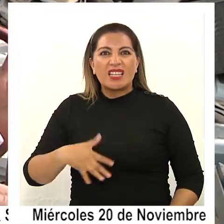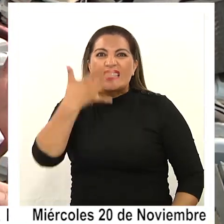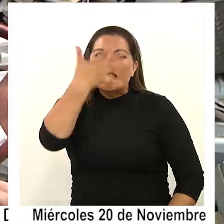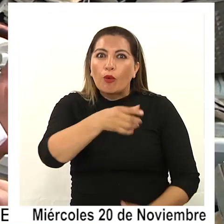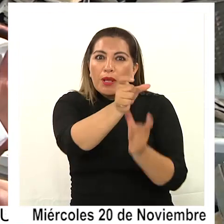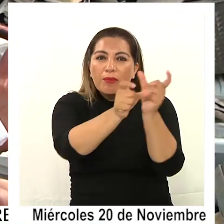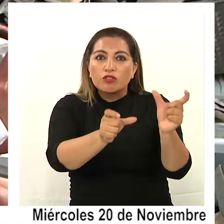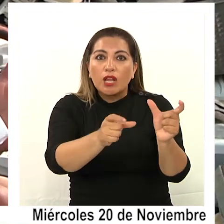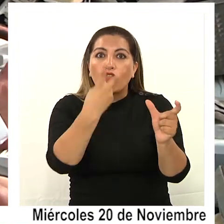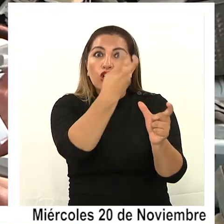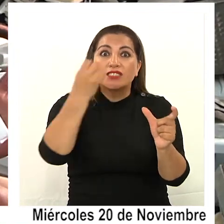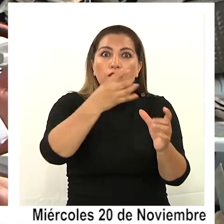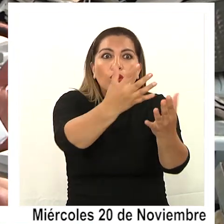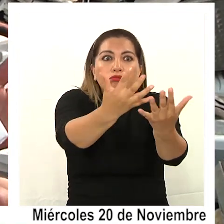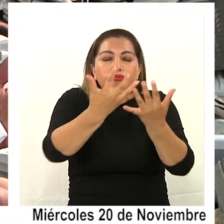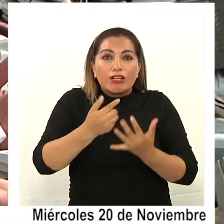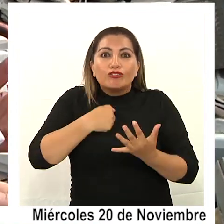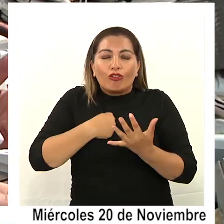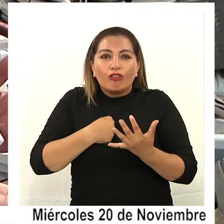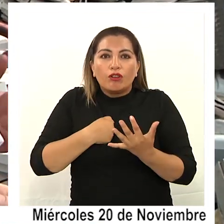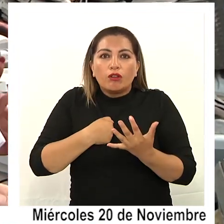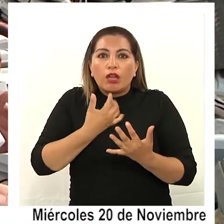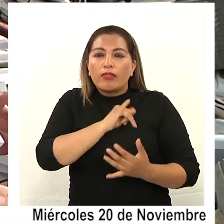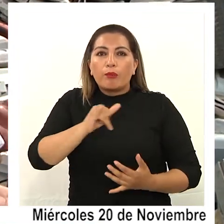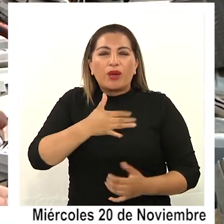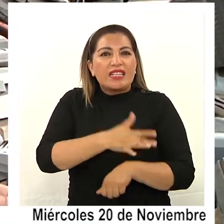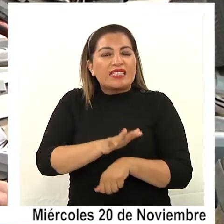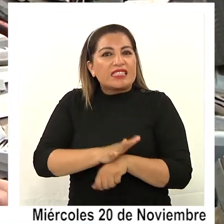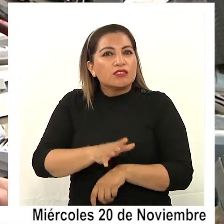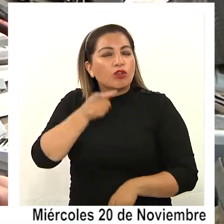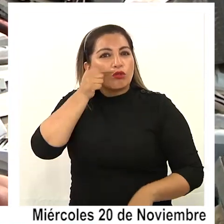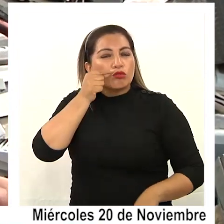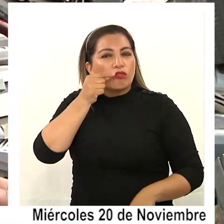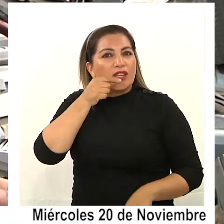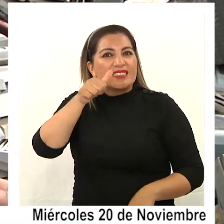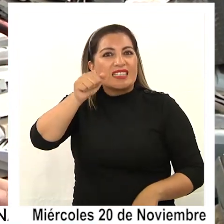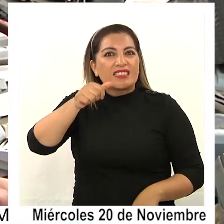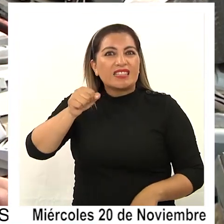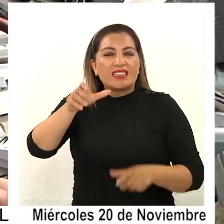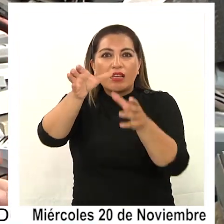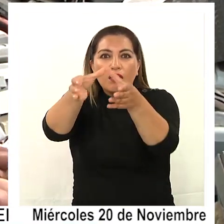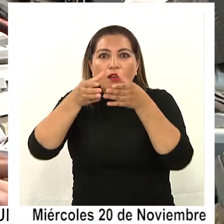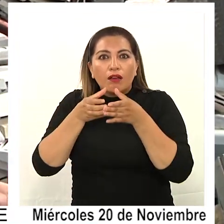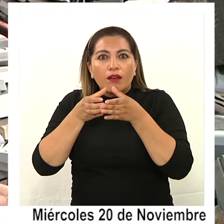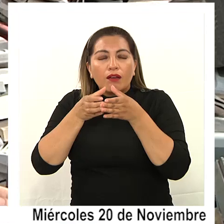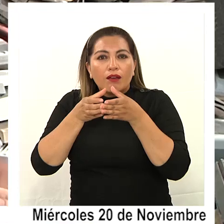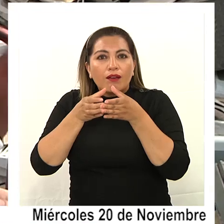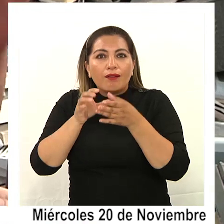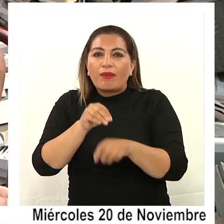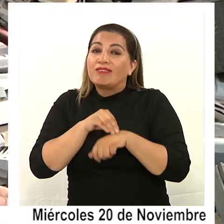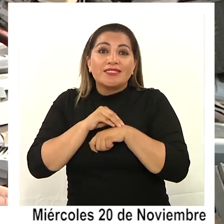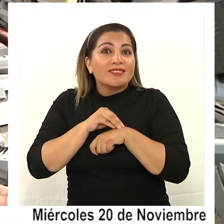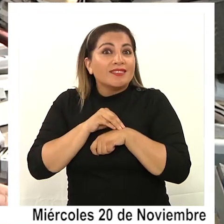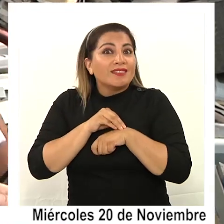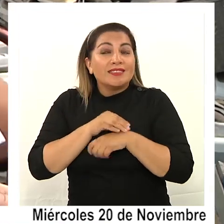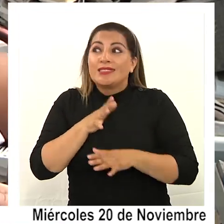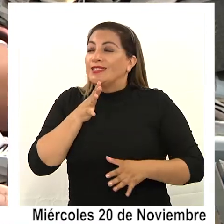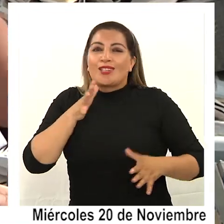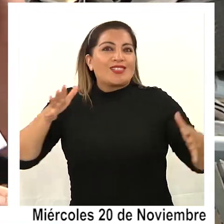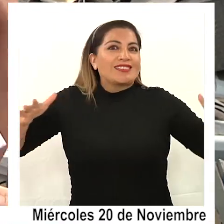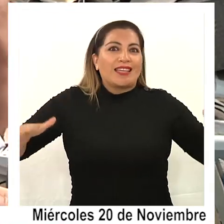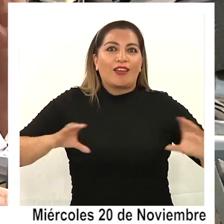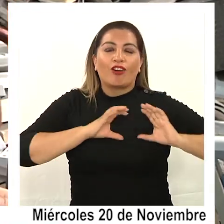5.000 en 200 y ya después cuando me avisan el 15 de octubre que soy una de las 60 ganadoras, no sé,